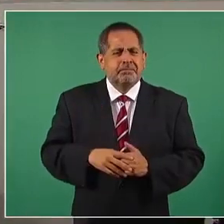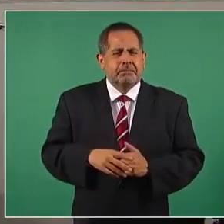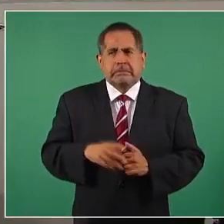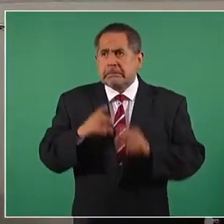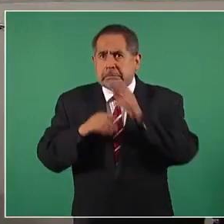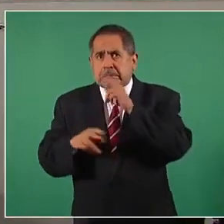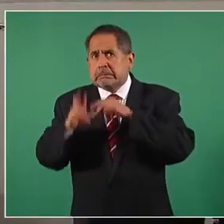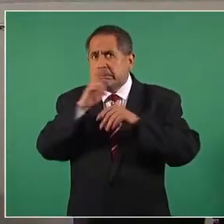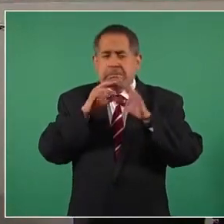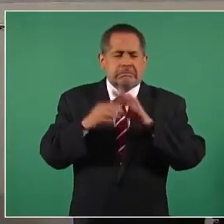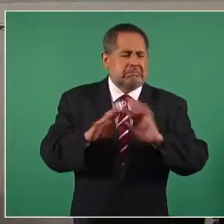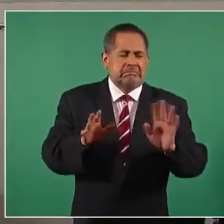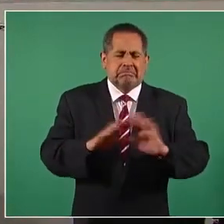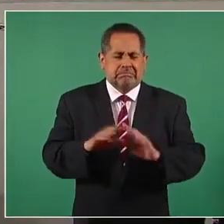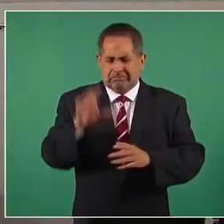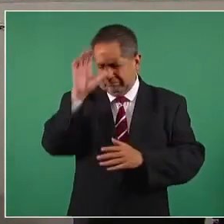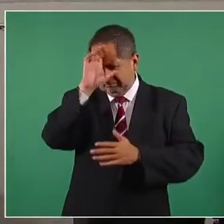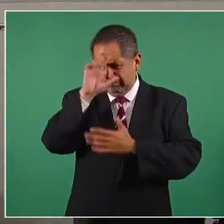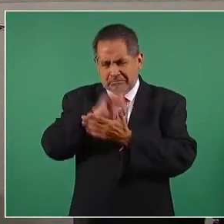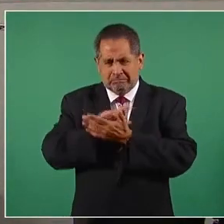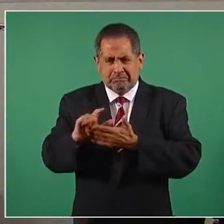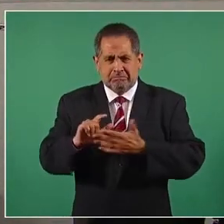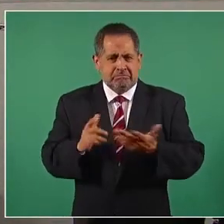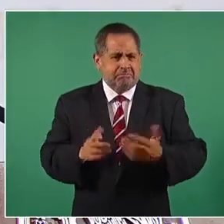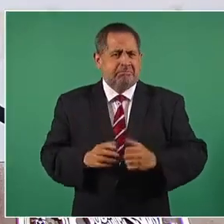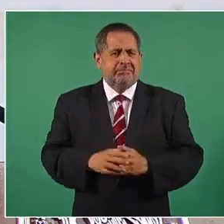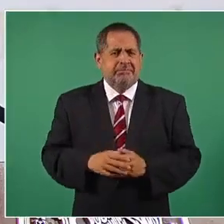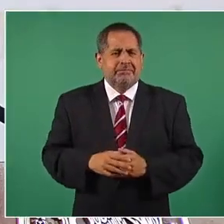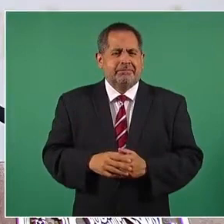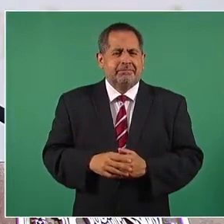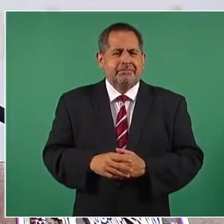nos vamos a preocupar? Imagínense,